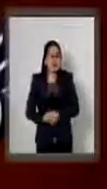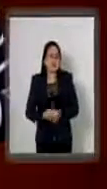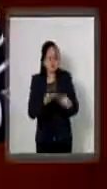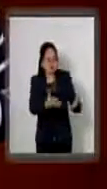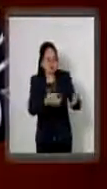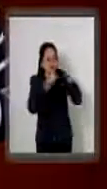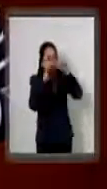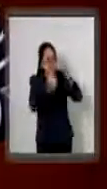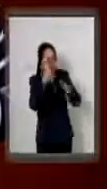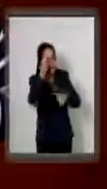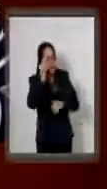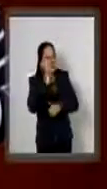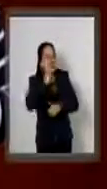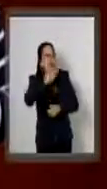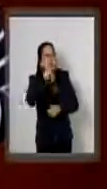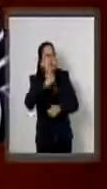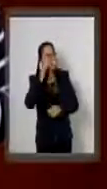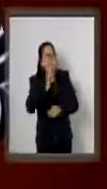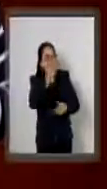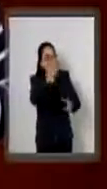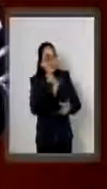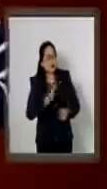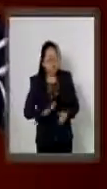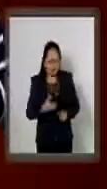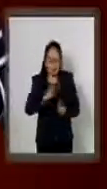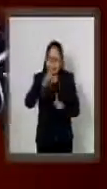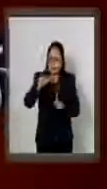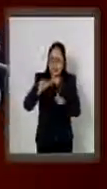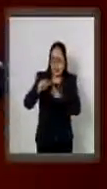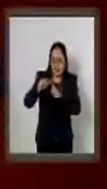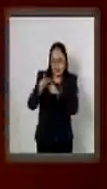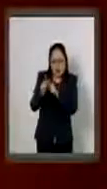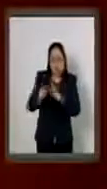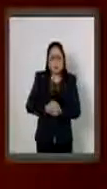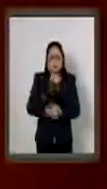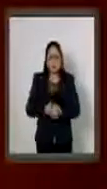Escúchense, senadoras y senadores, presidente, voy a terminar. Gracias.